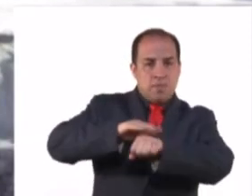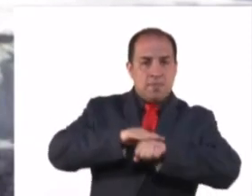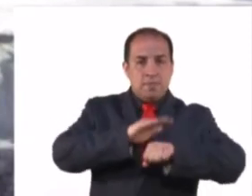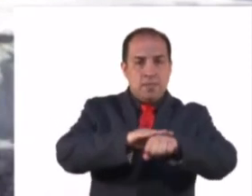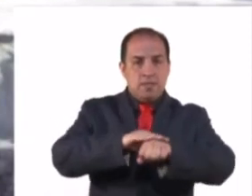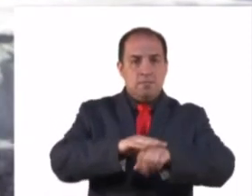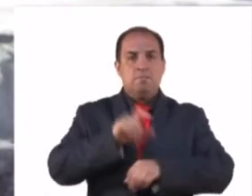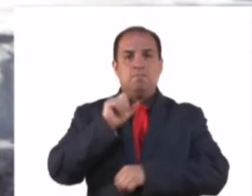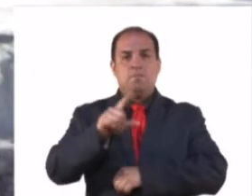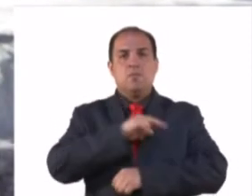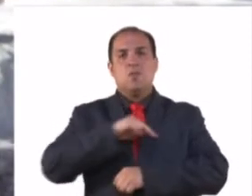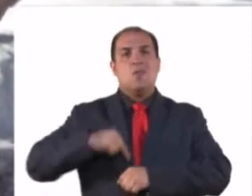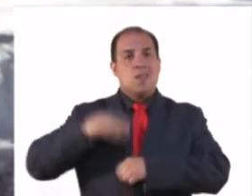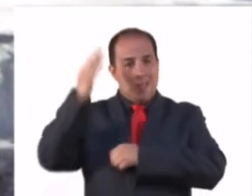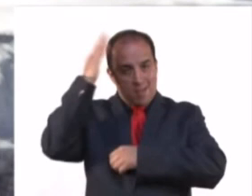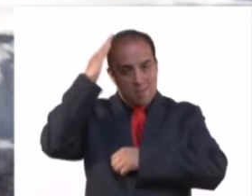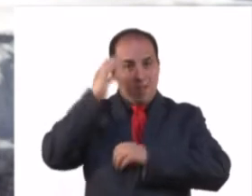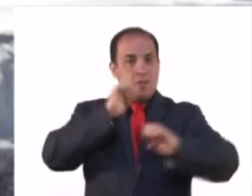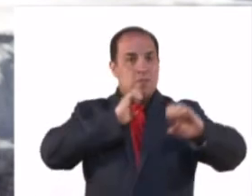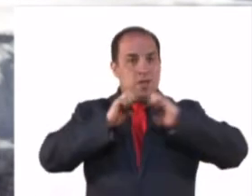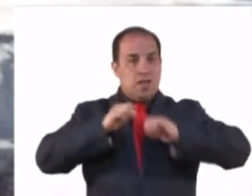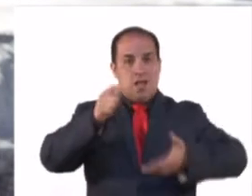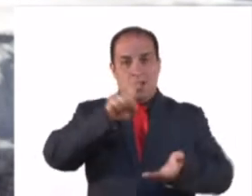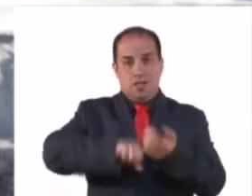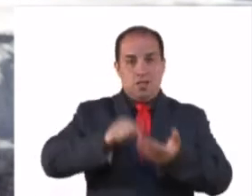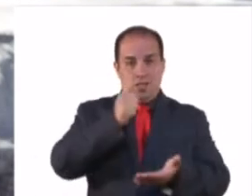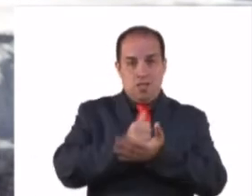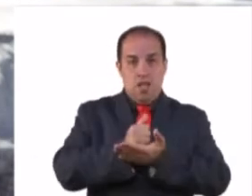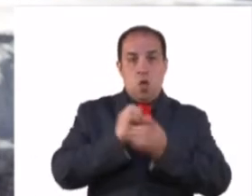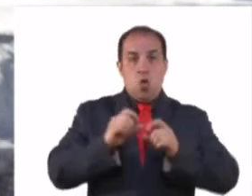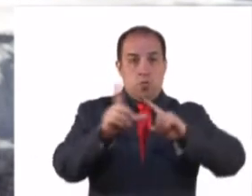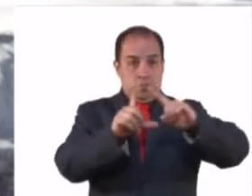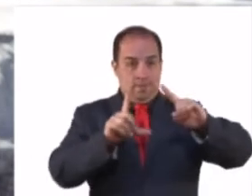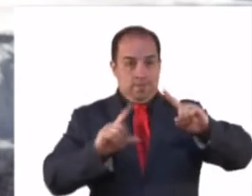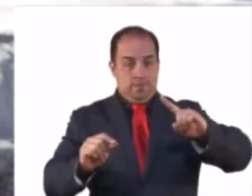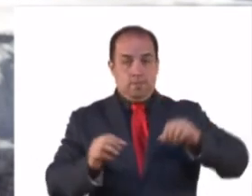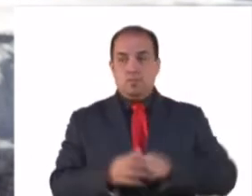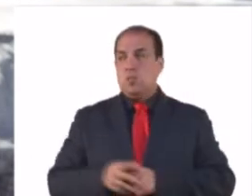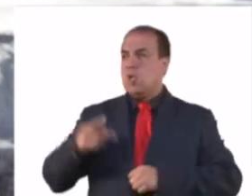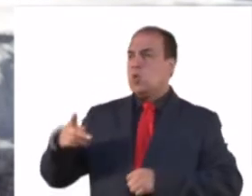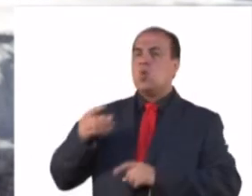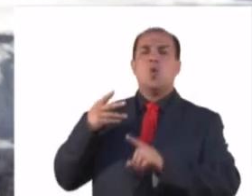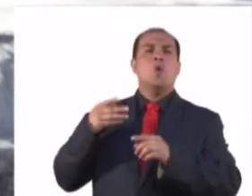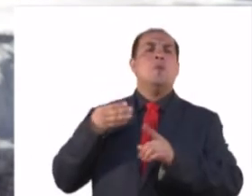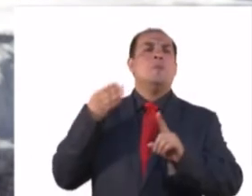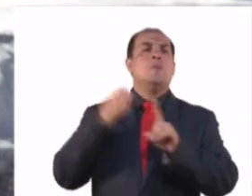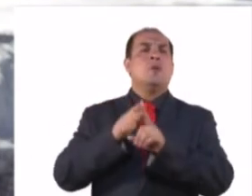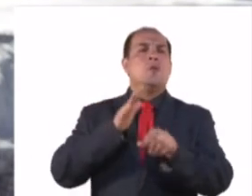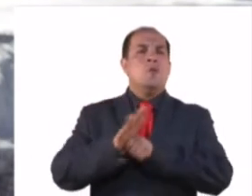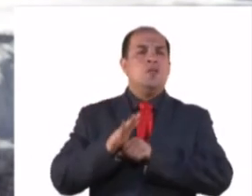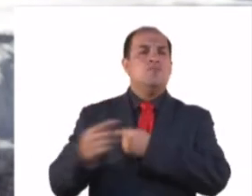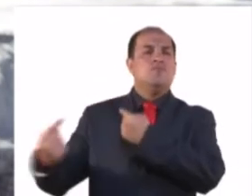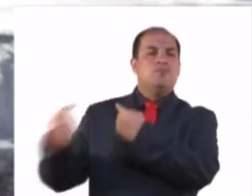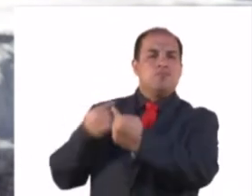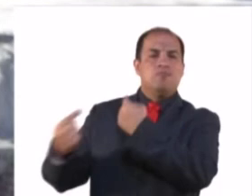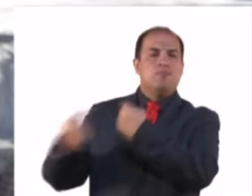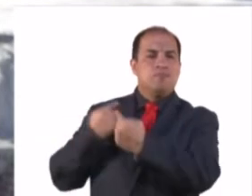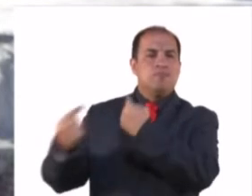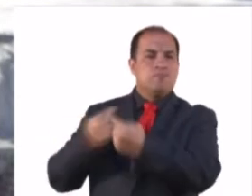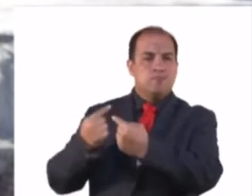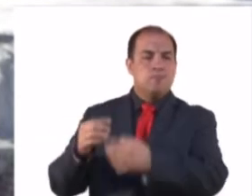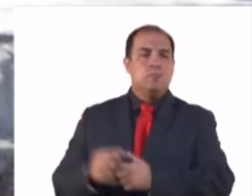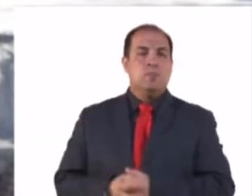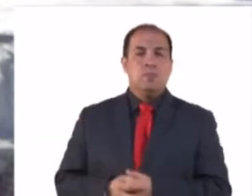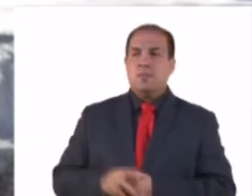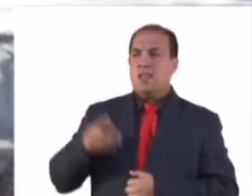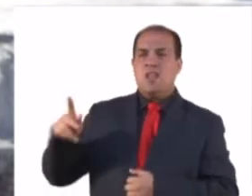porque encabezamos las encuestas en la ciudad y en el país. Entonces lo que buscan pues es atacar. Esa